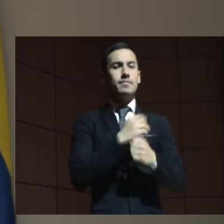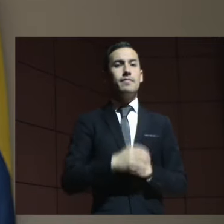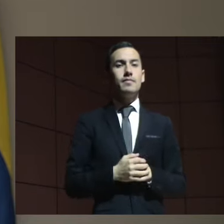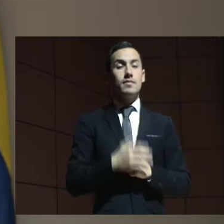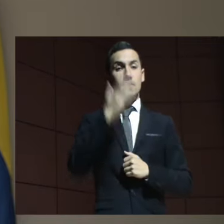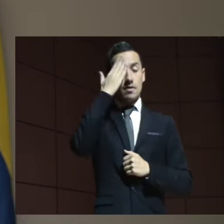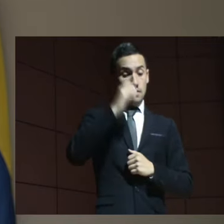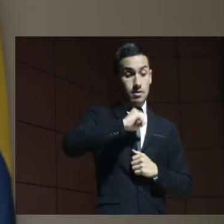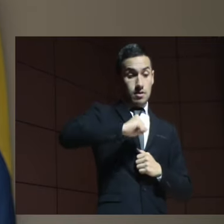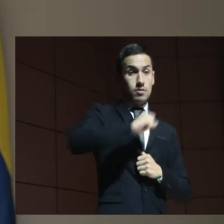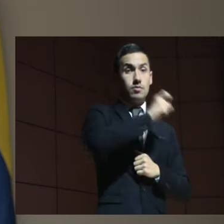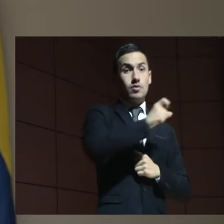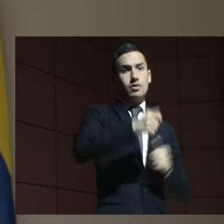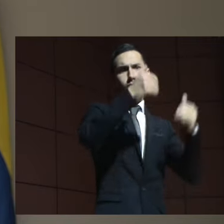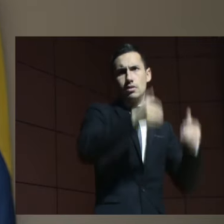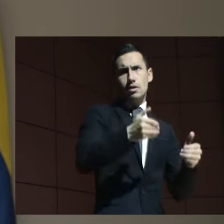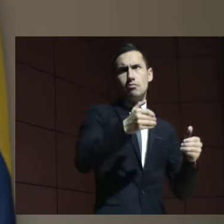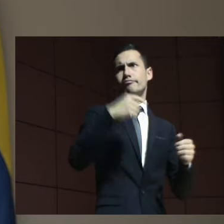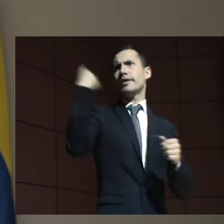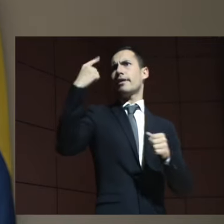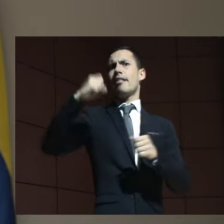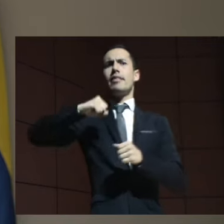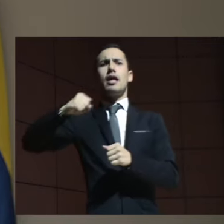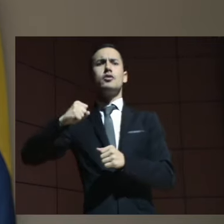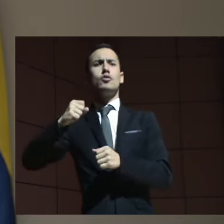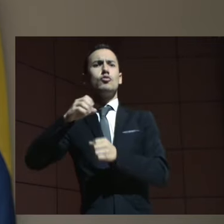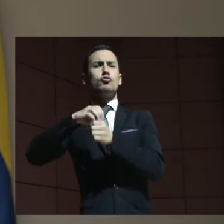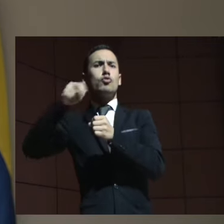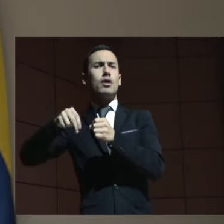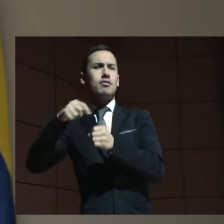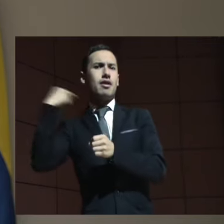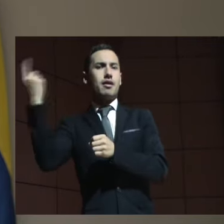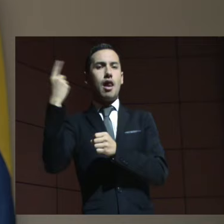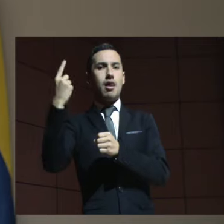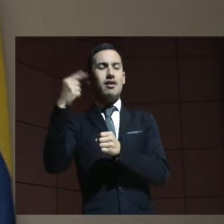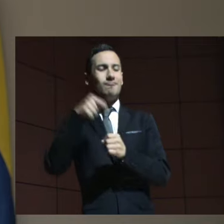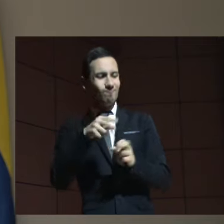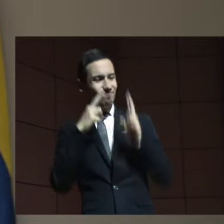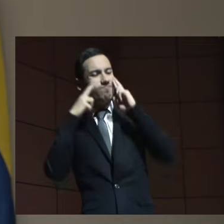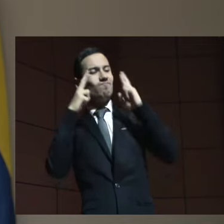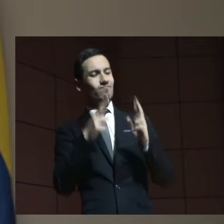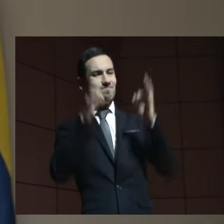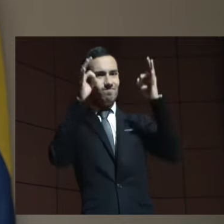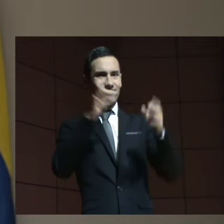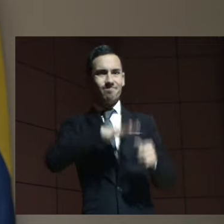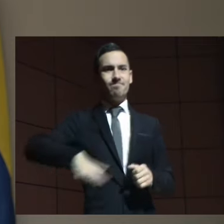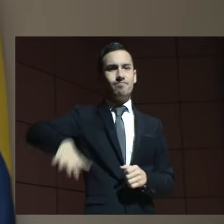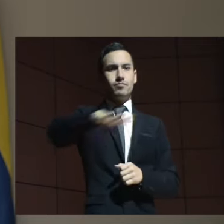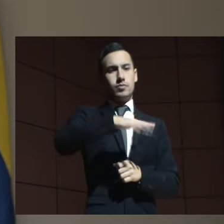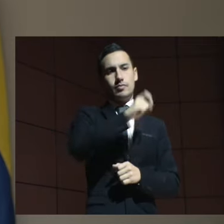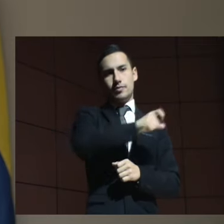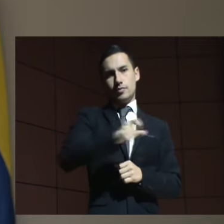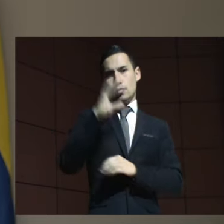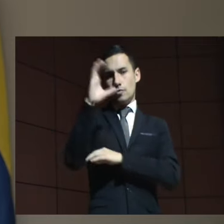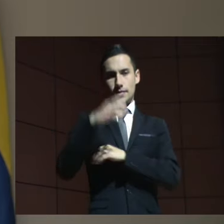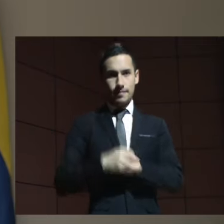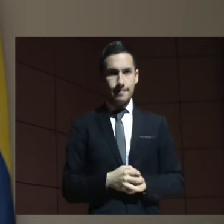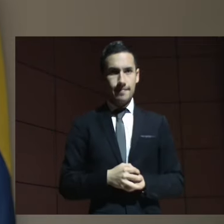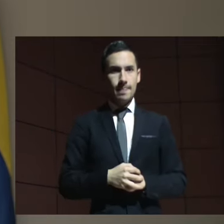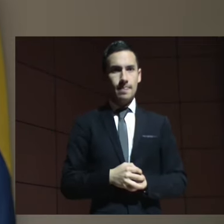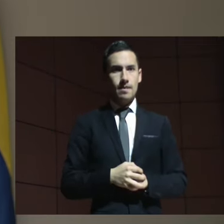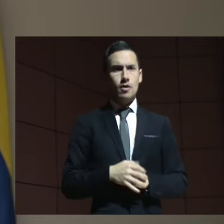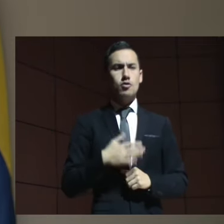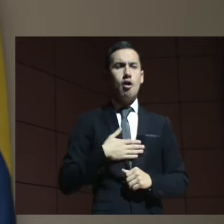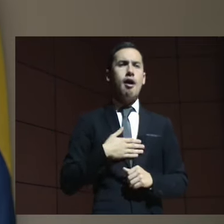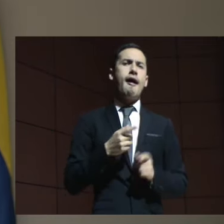las personas con discapacidad, como los derechos de todos los ciudadanos, sean una realidad en este país. No